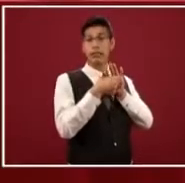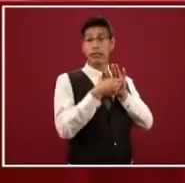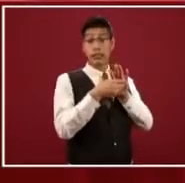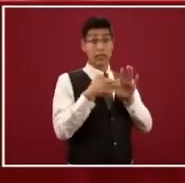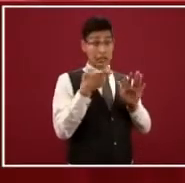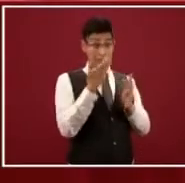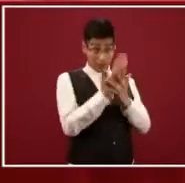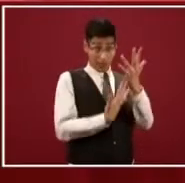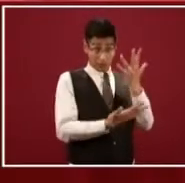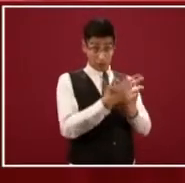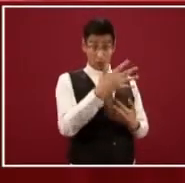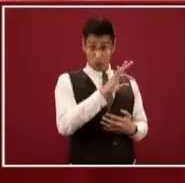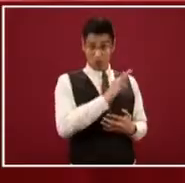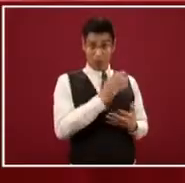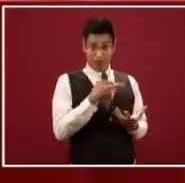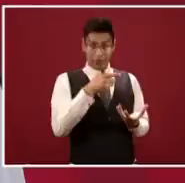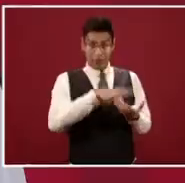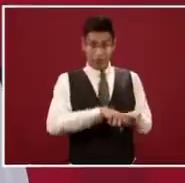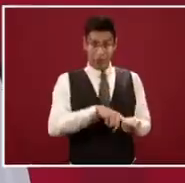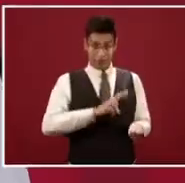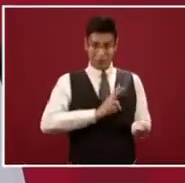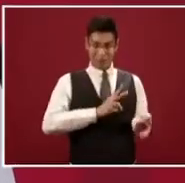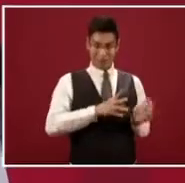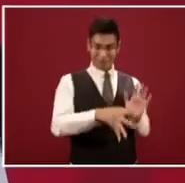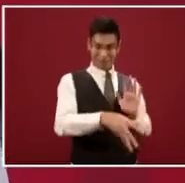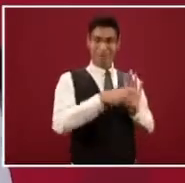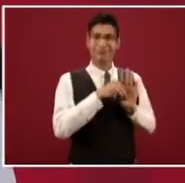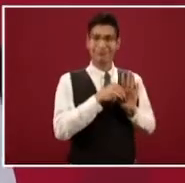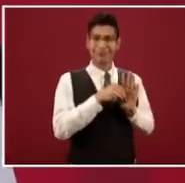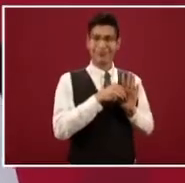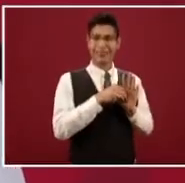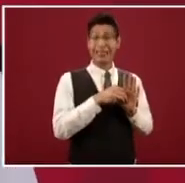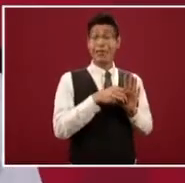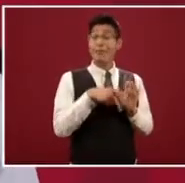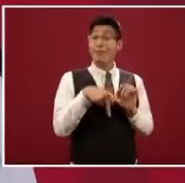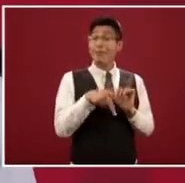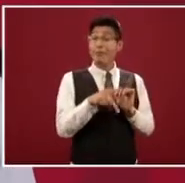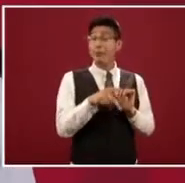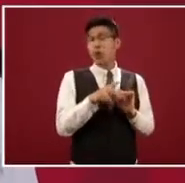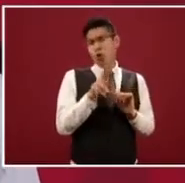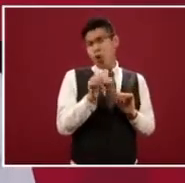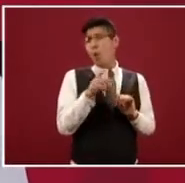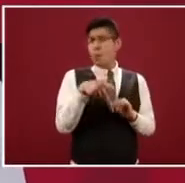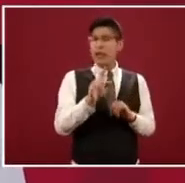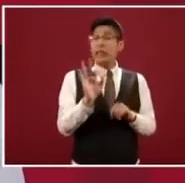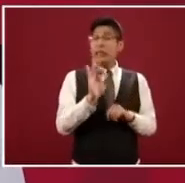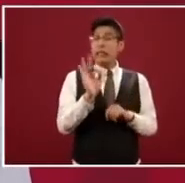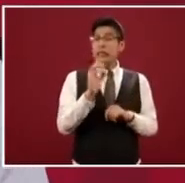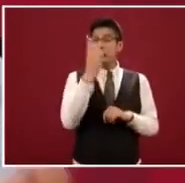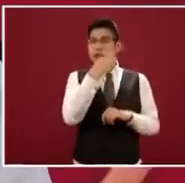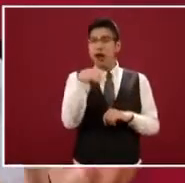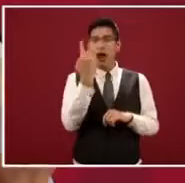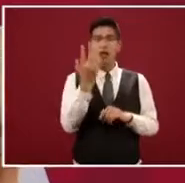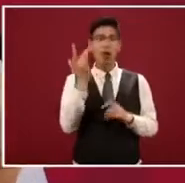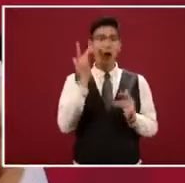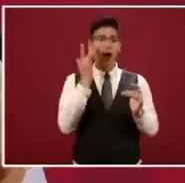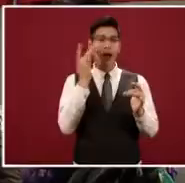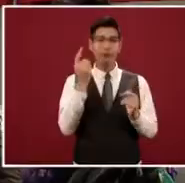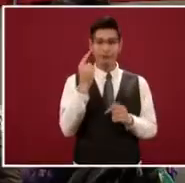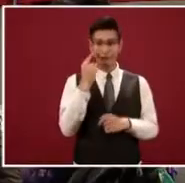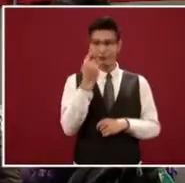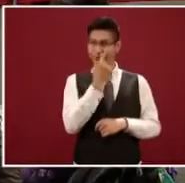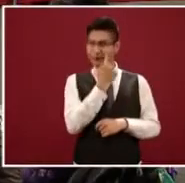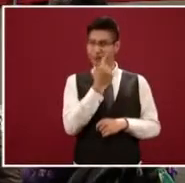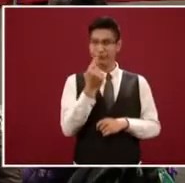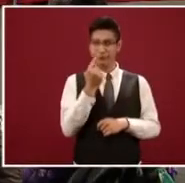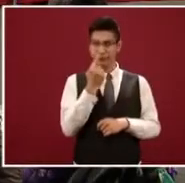llevar el virus no solamente con el riesgo de, si se toca ojos, nariz o boca, contagiarse, sino que además al